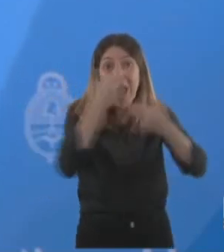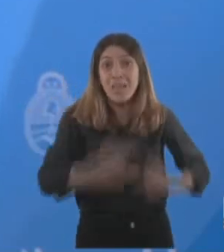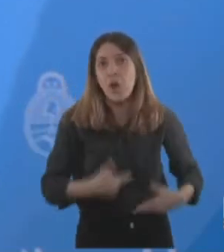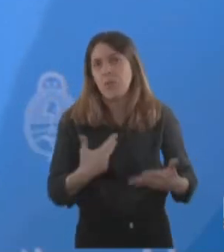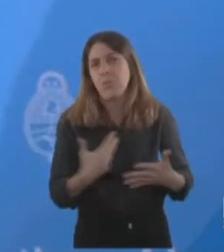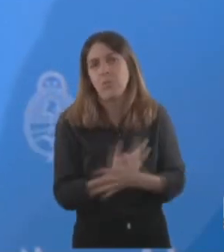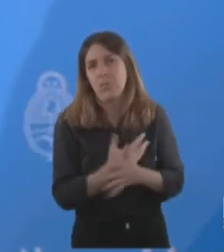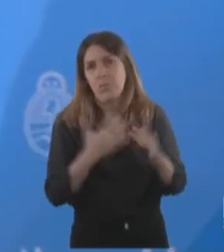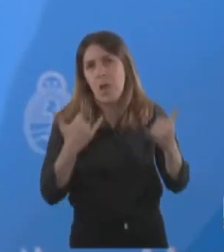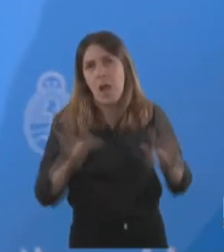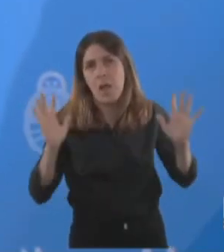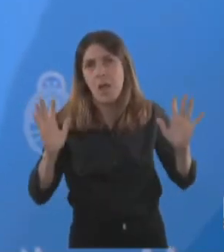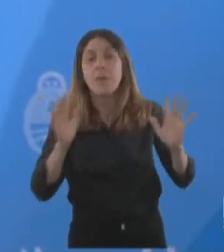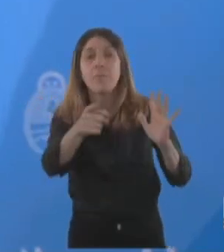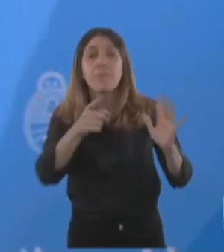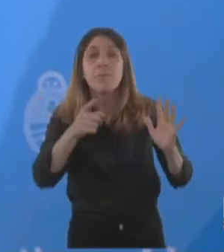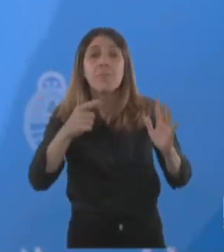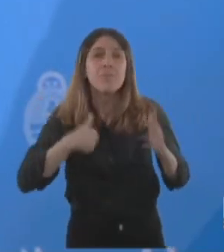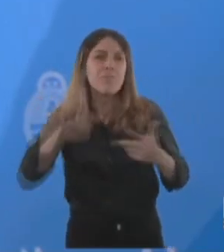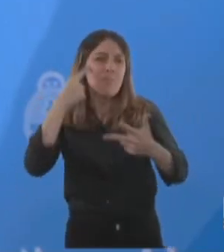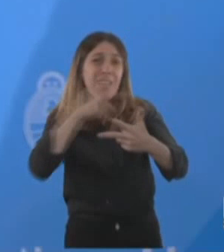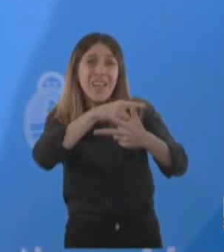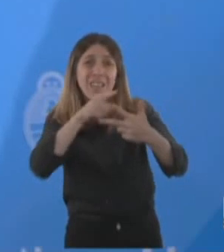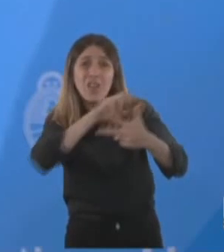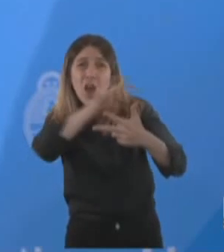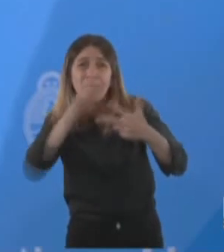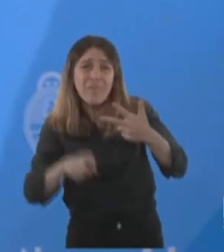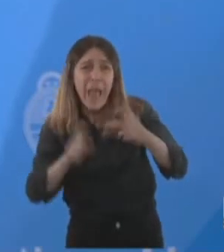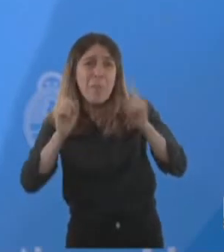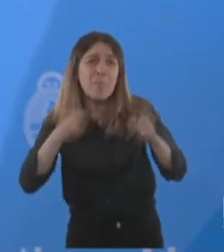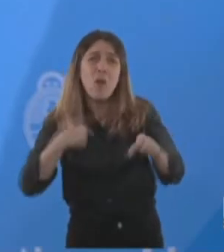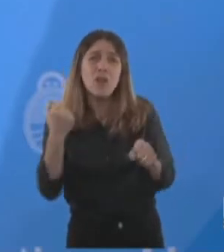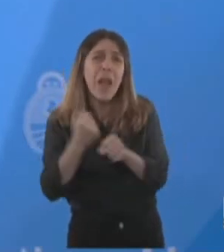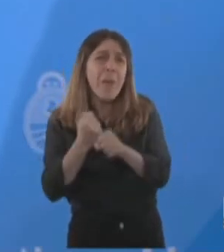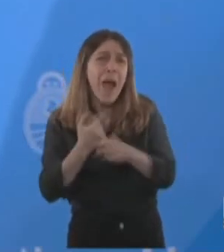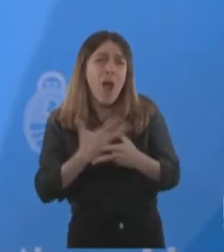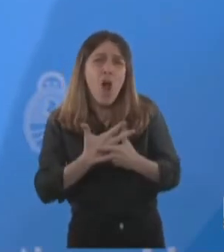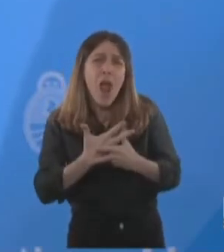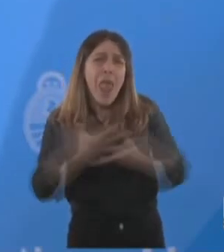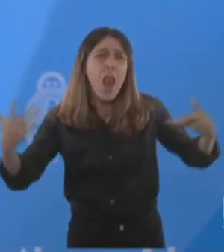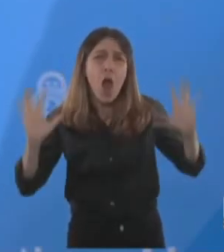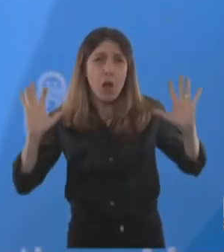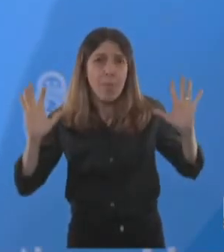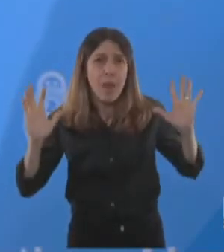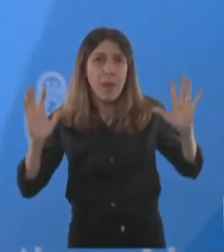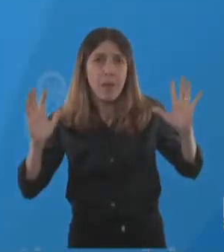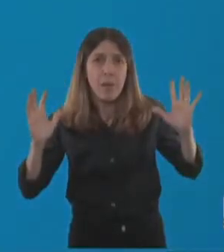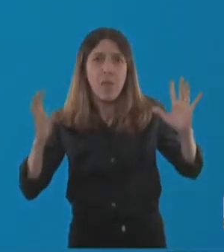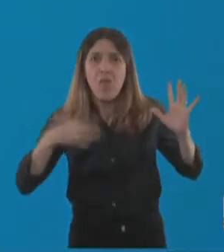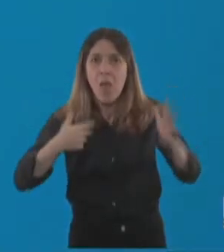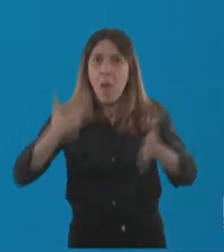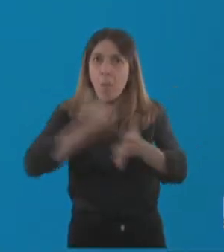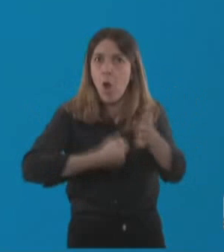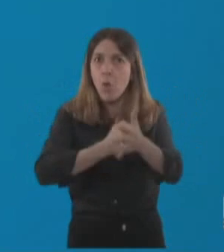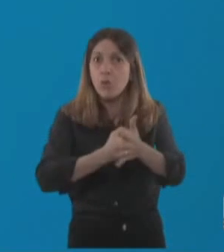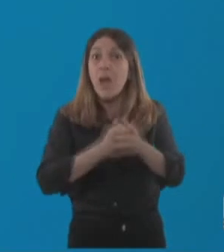Creo que toda esta tarea es una tarea enorme que debemos afrontar, pero es una